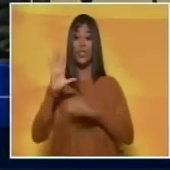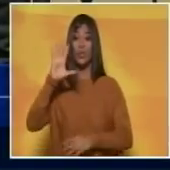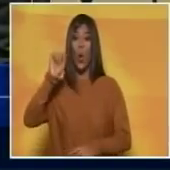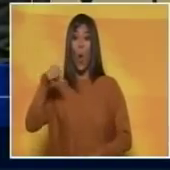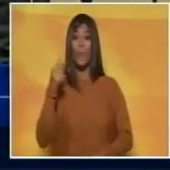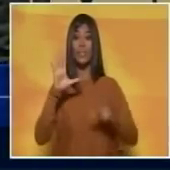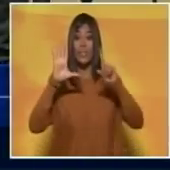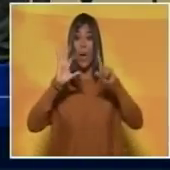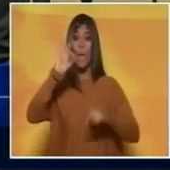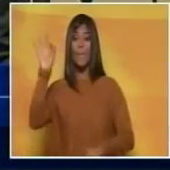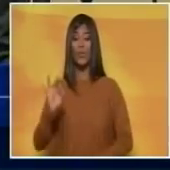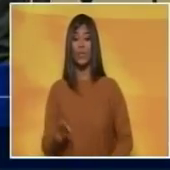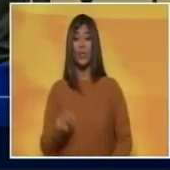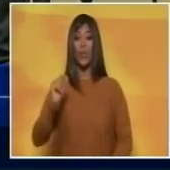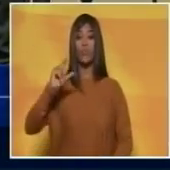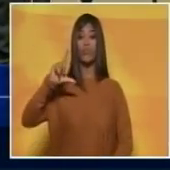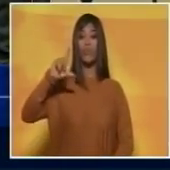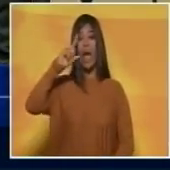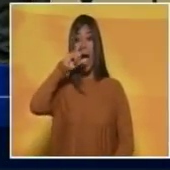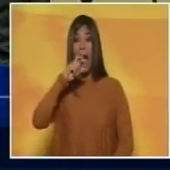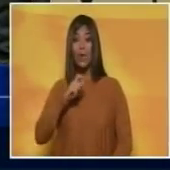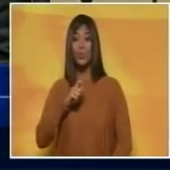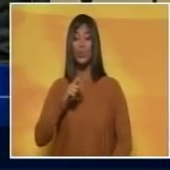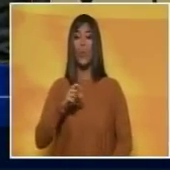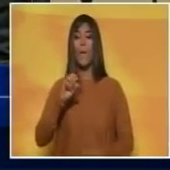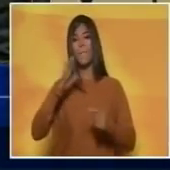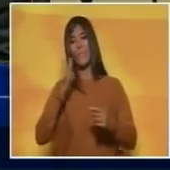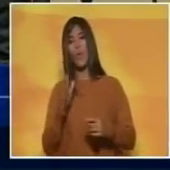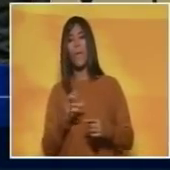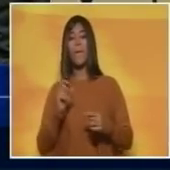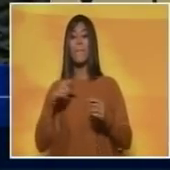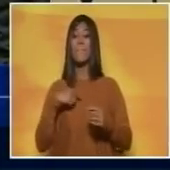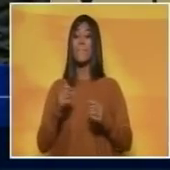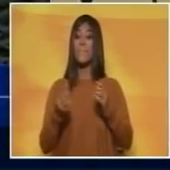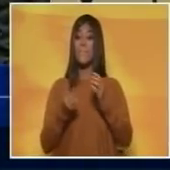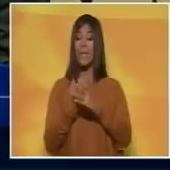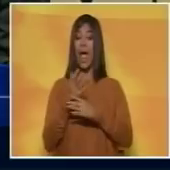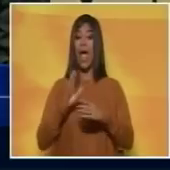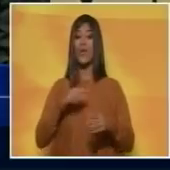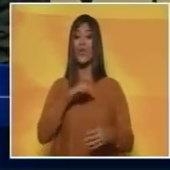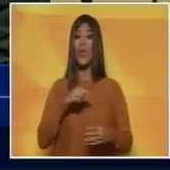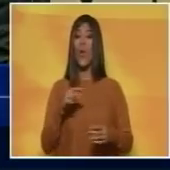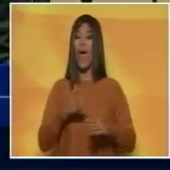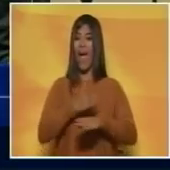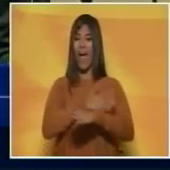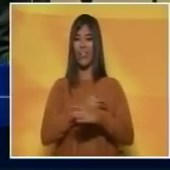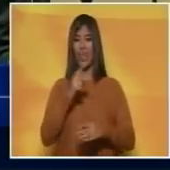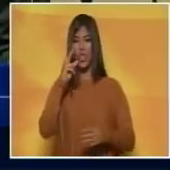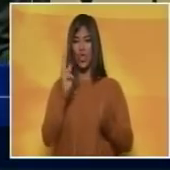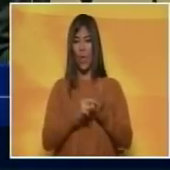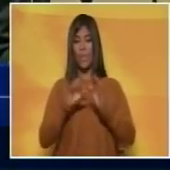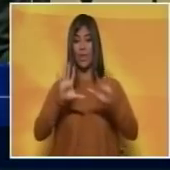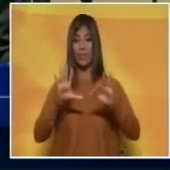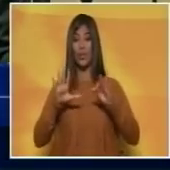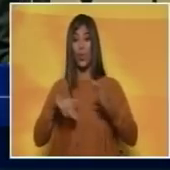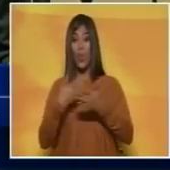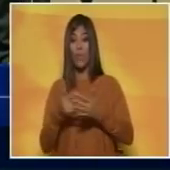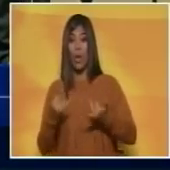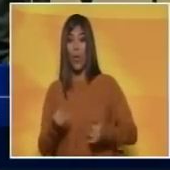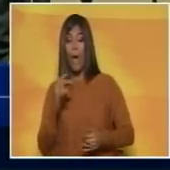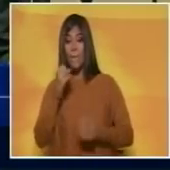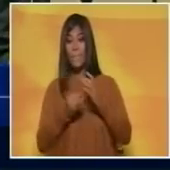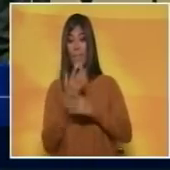905,6%, y la inflación interanual, es decir, mayo del 19 contra el mayo del 18, es de